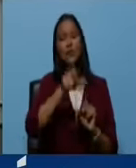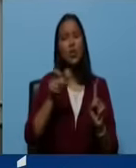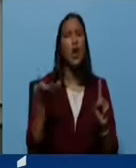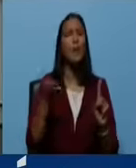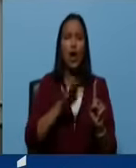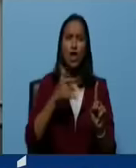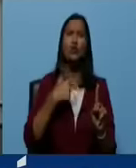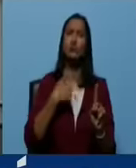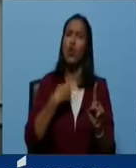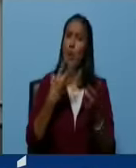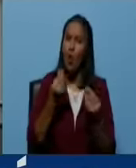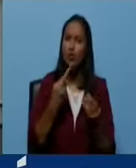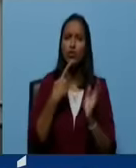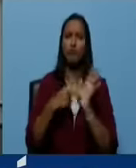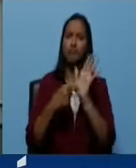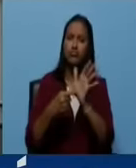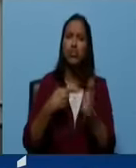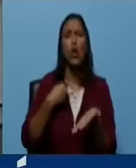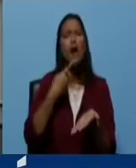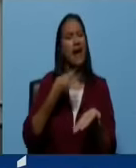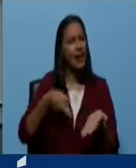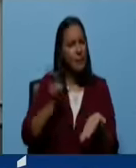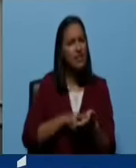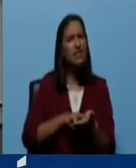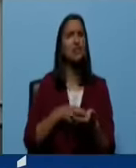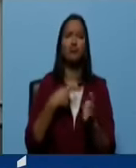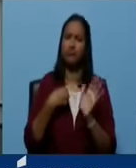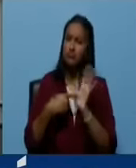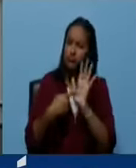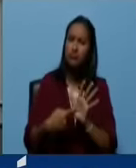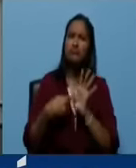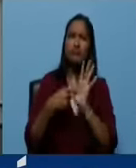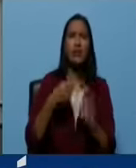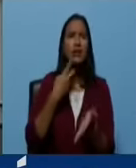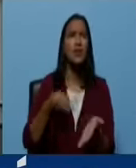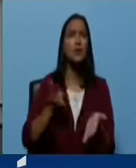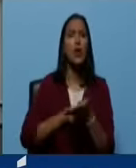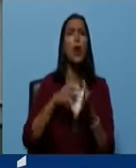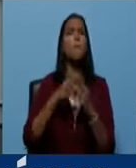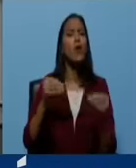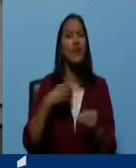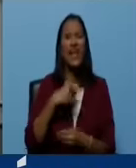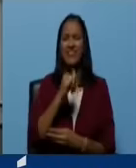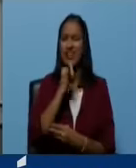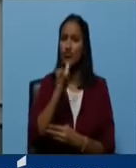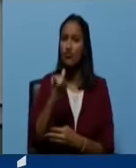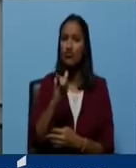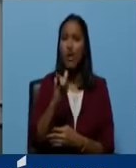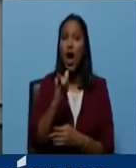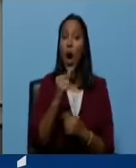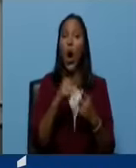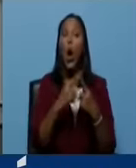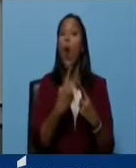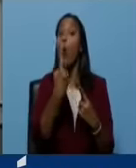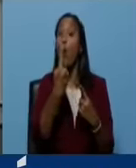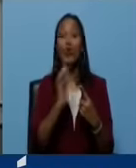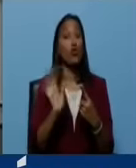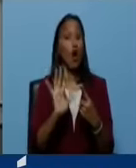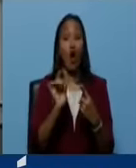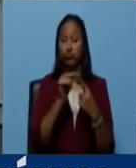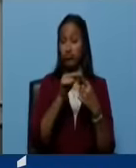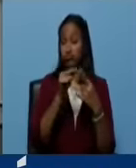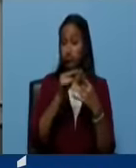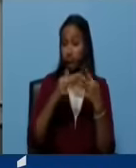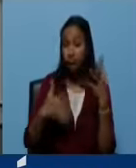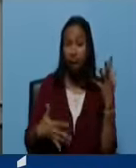veces, lo voy a repetir, es atribuible en base a denuncia alguna. No hay una sola en la unidad de